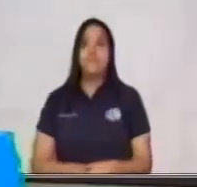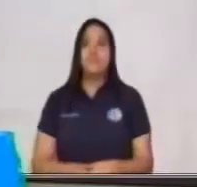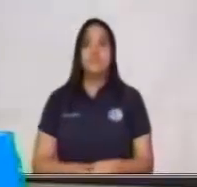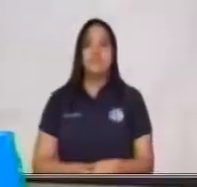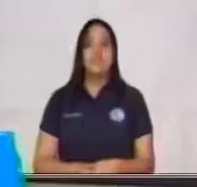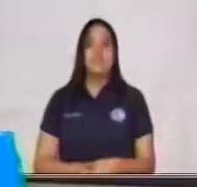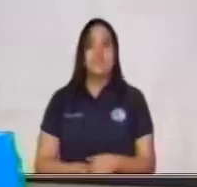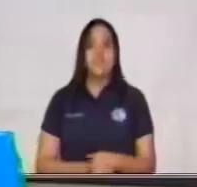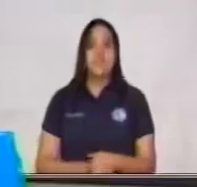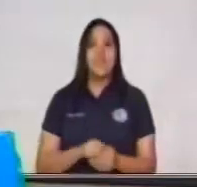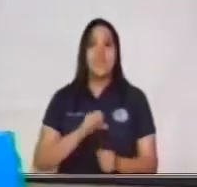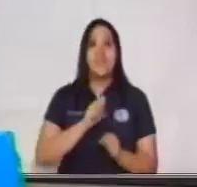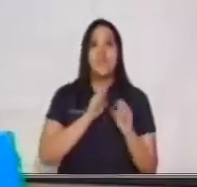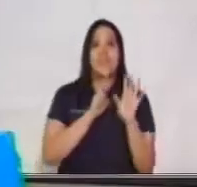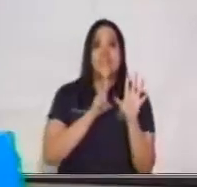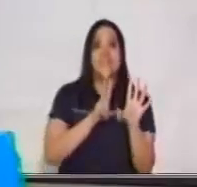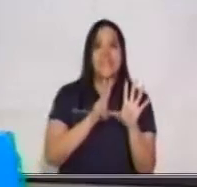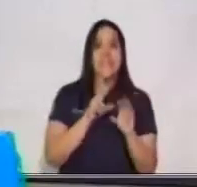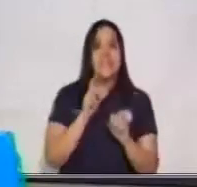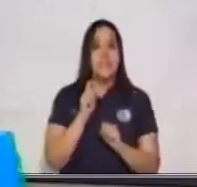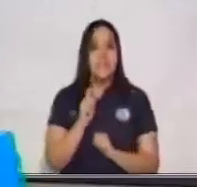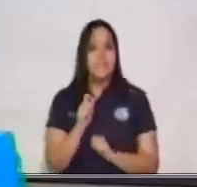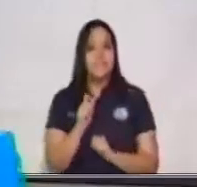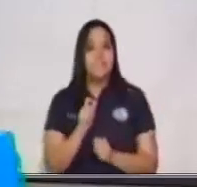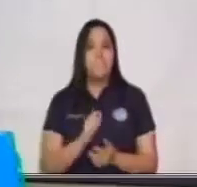que nos va a dar